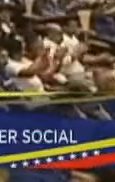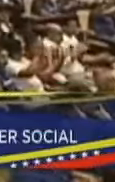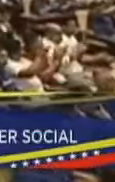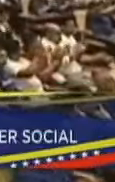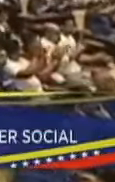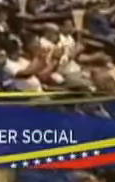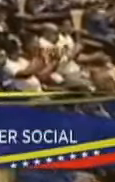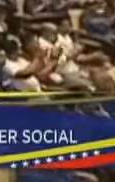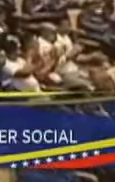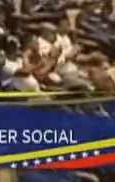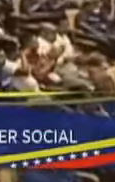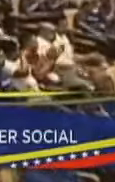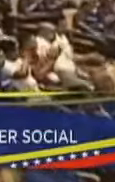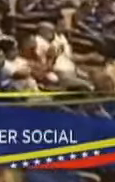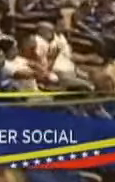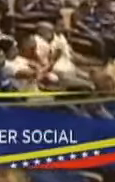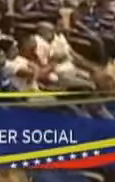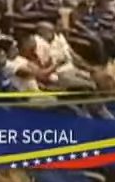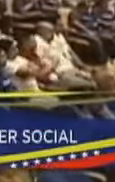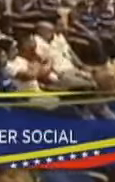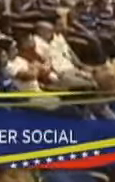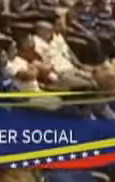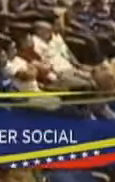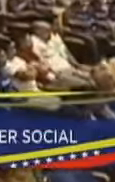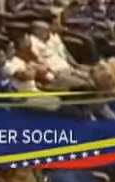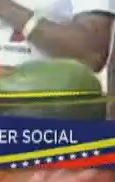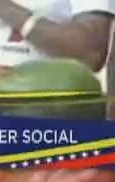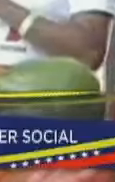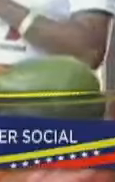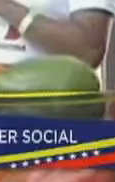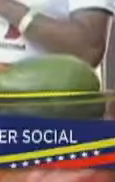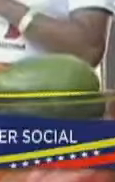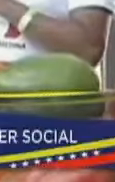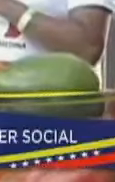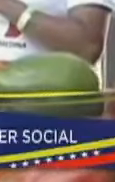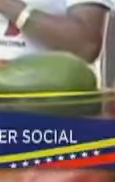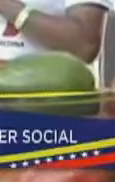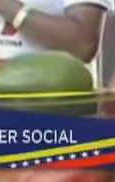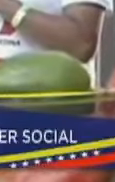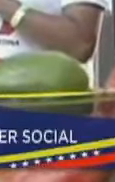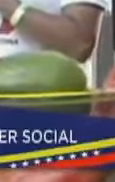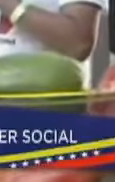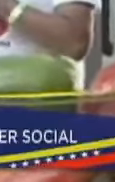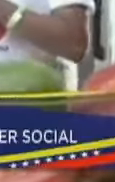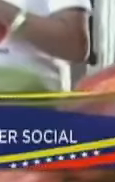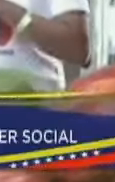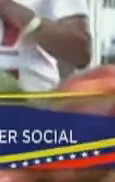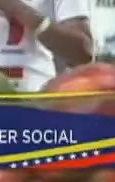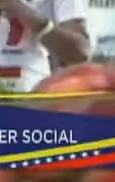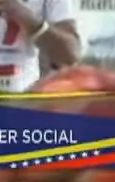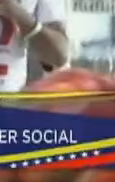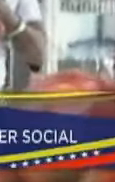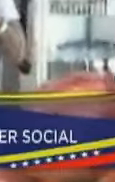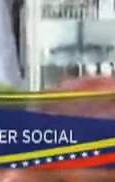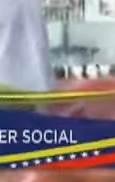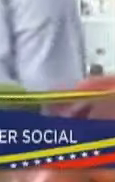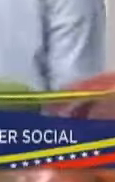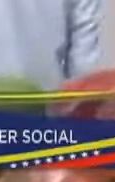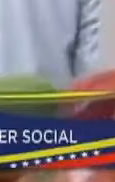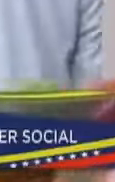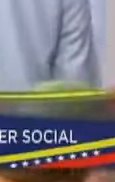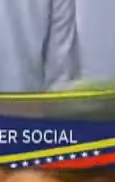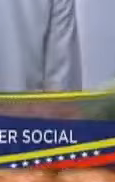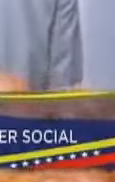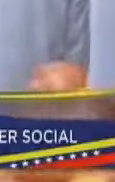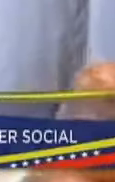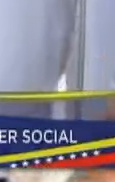Muy importante, ¿verdad? Y de buena calidad. Y eso le ayuda a la persona a no tener que dirigirse a ese centro